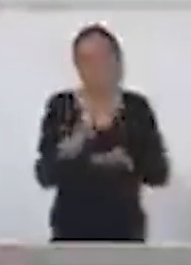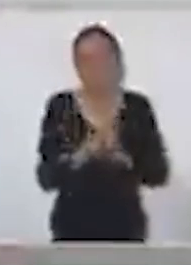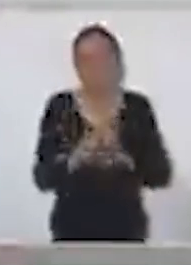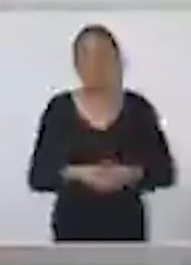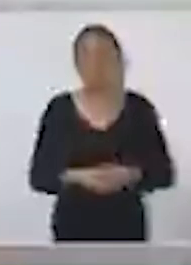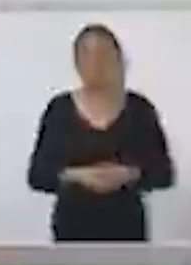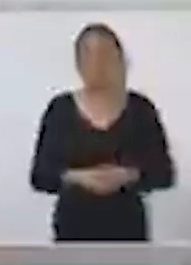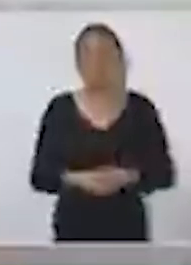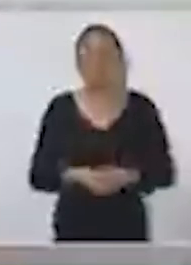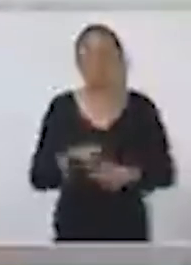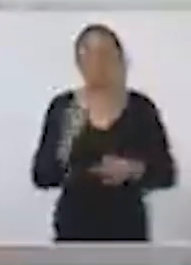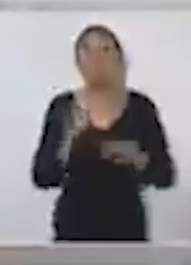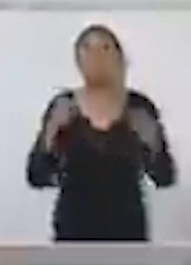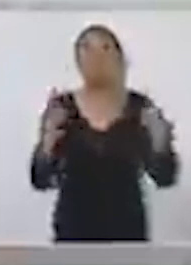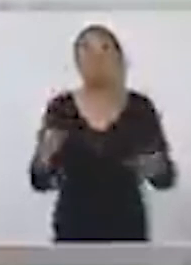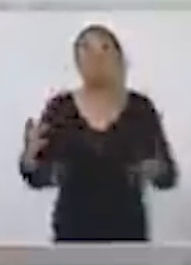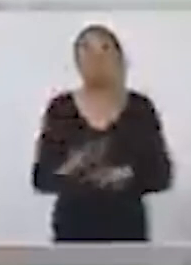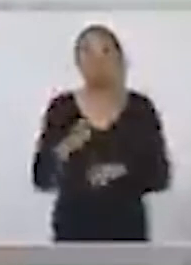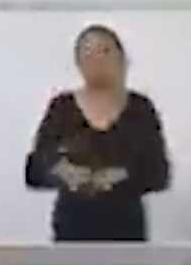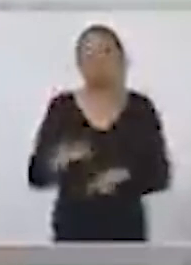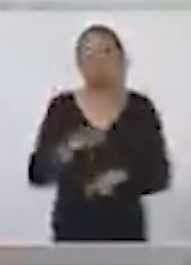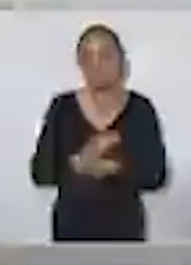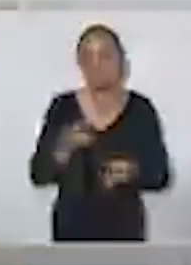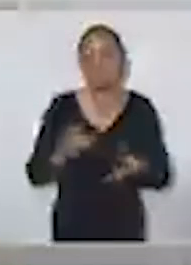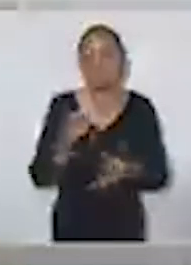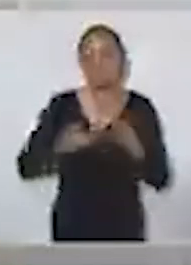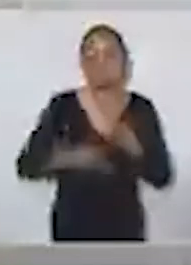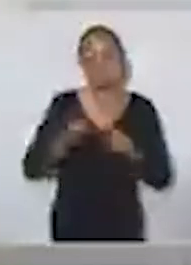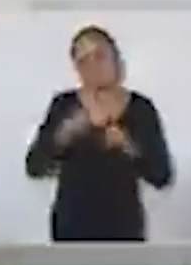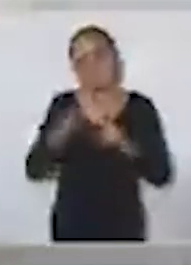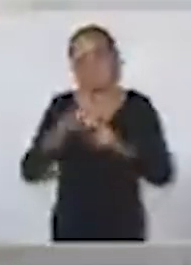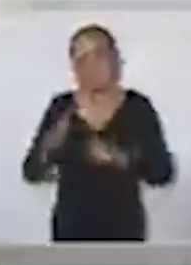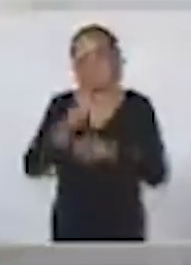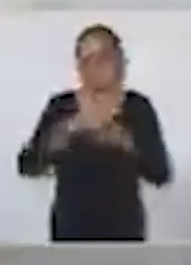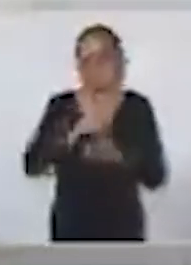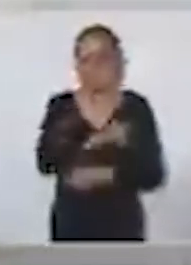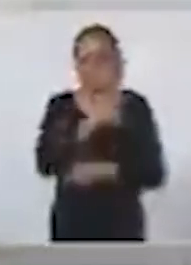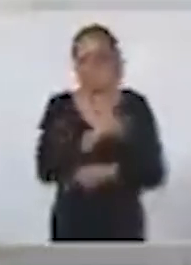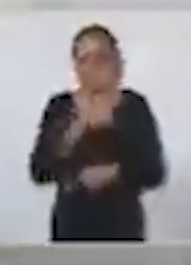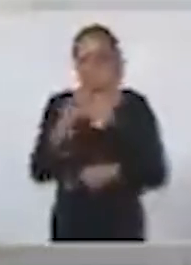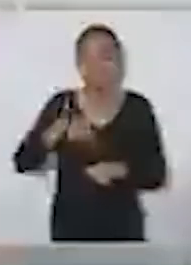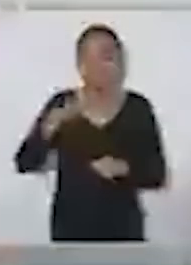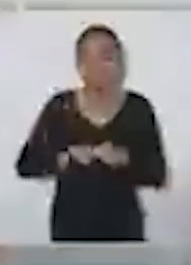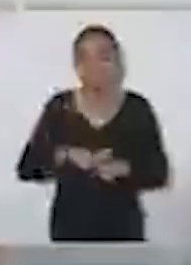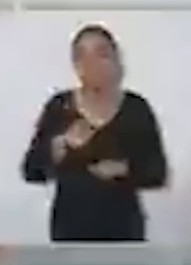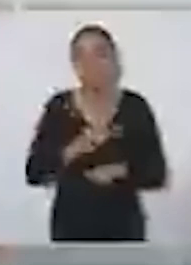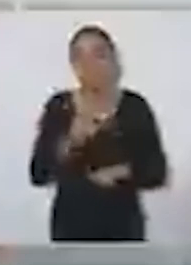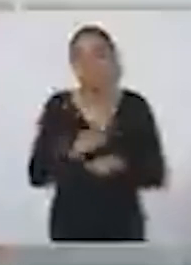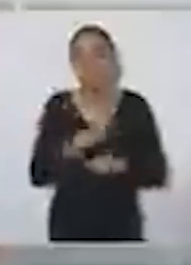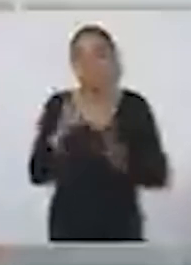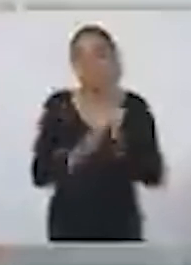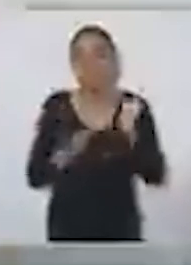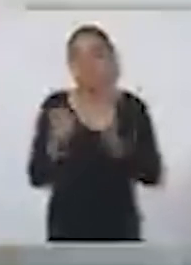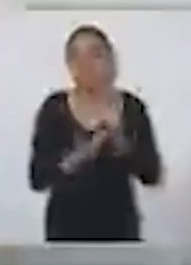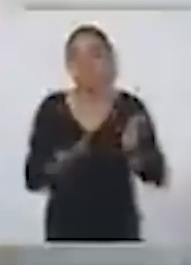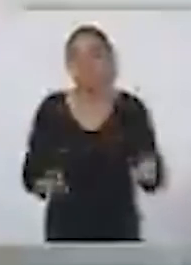enviamos de inmediato. ¿Y cuáles son las acciones que realizamos? Todas las jurisdicciones, los centros de salud y en los hospitales. Tenemos